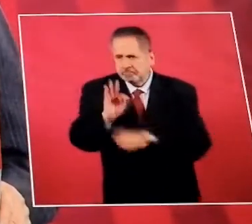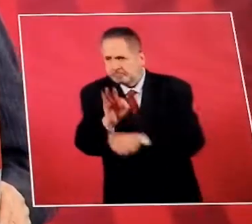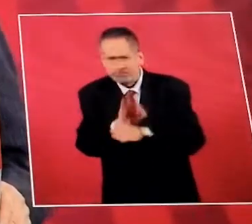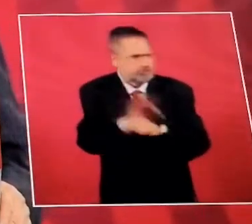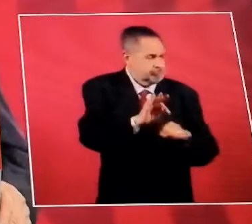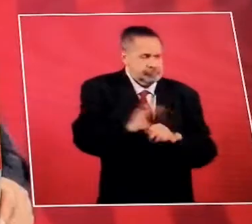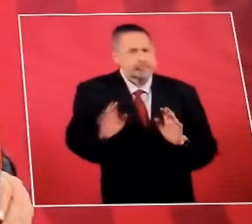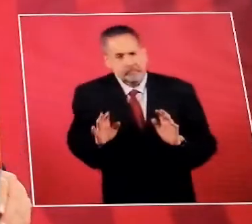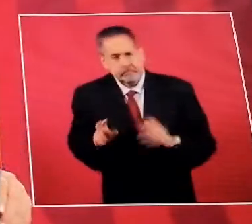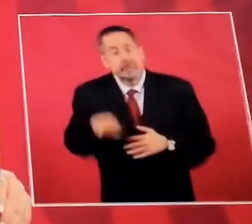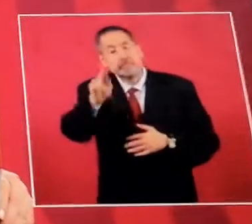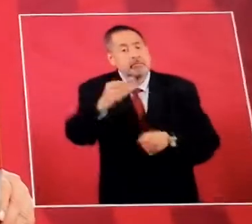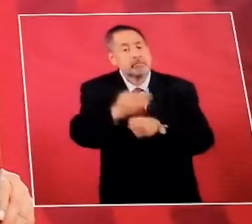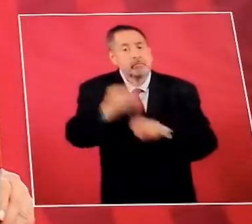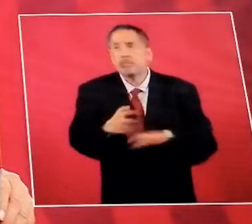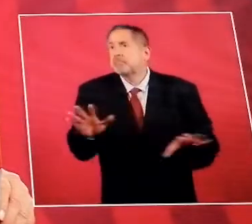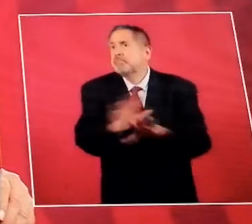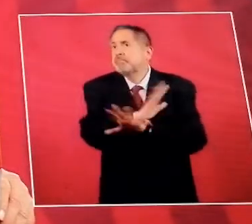Pero los tiempos han cambiado